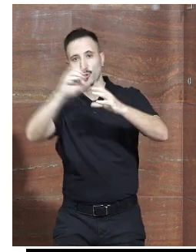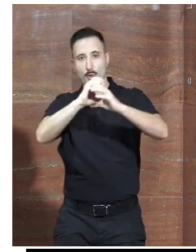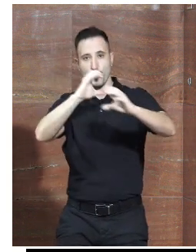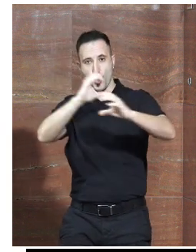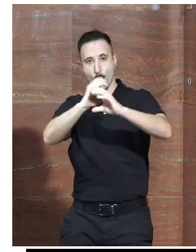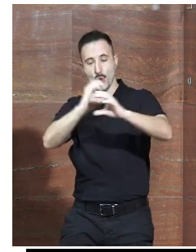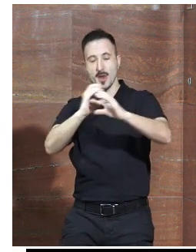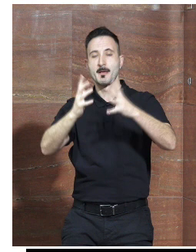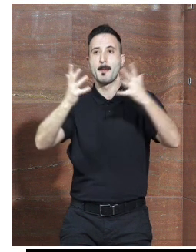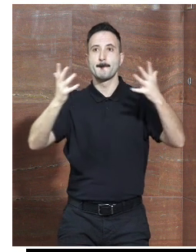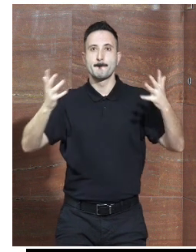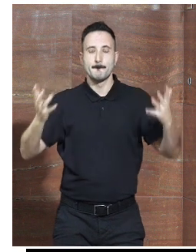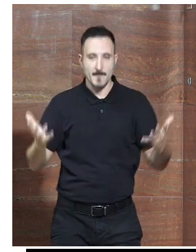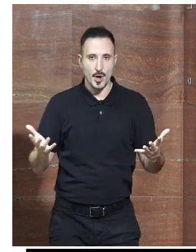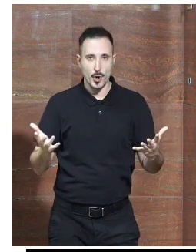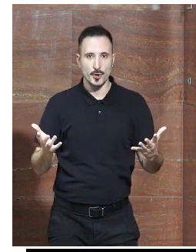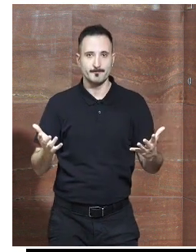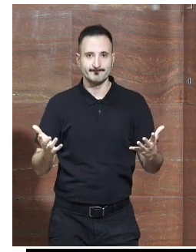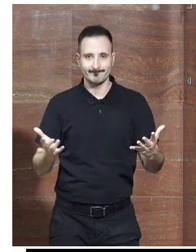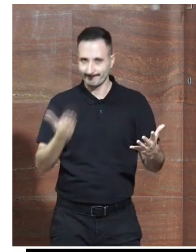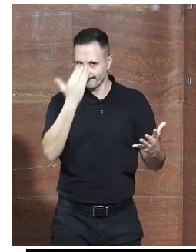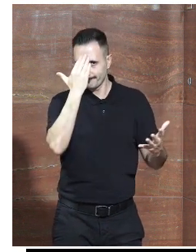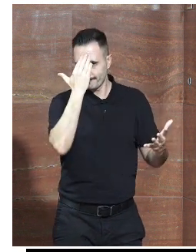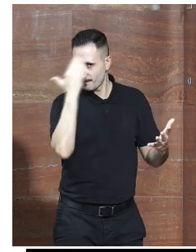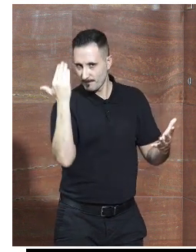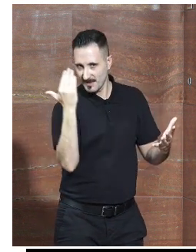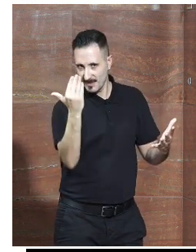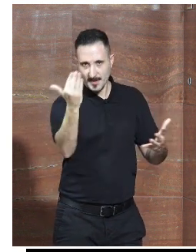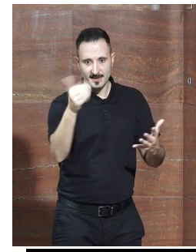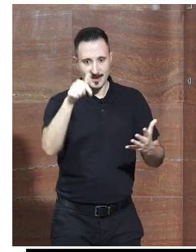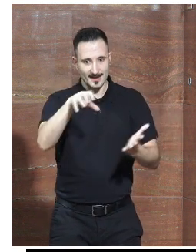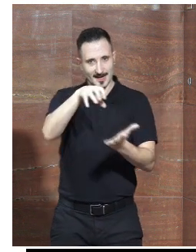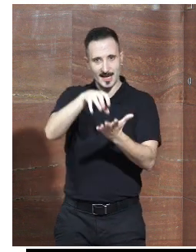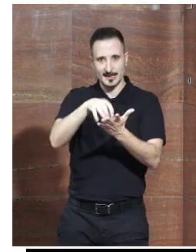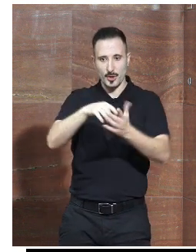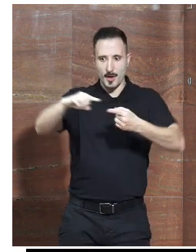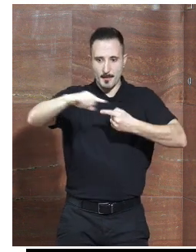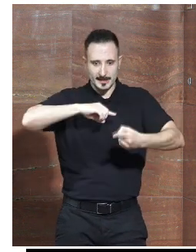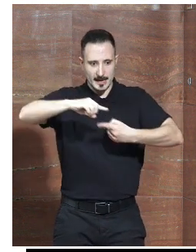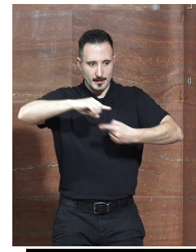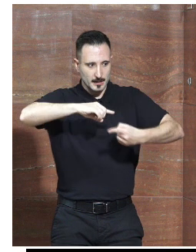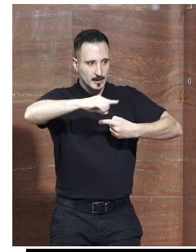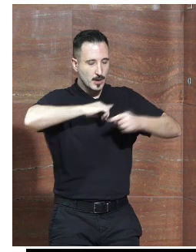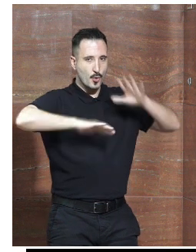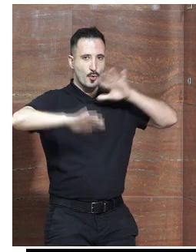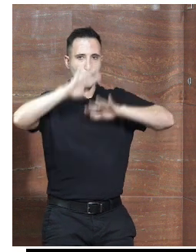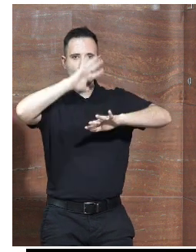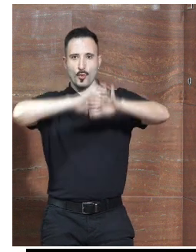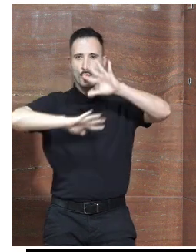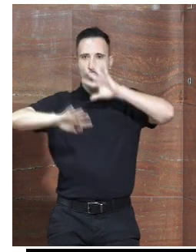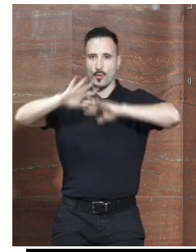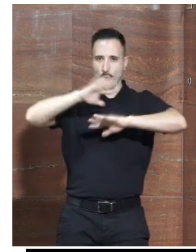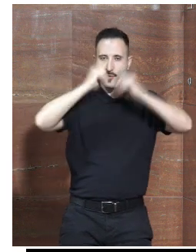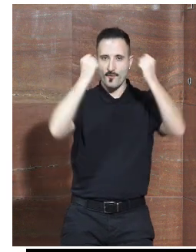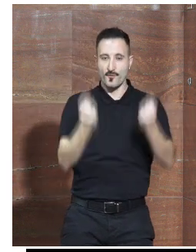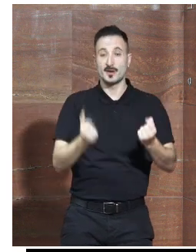Pero claro, la verdad, hay problemas en esta estación. Esto es en Sanse Estación, para poder ubicarte, ¿no? Cuando podemos